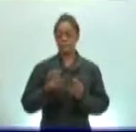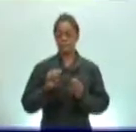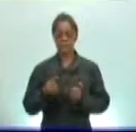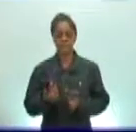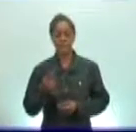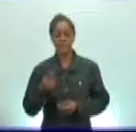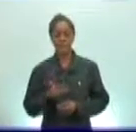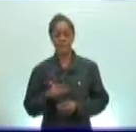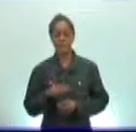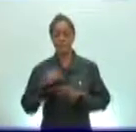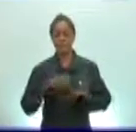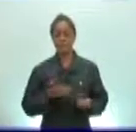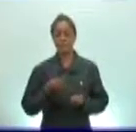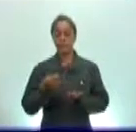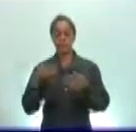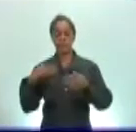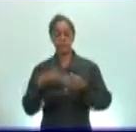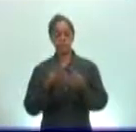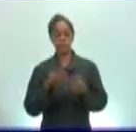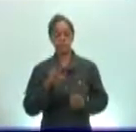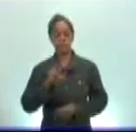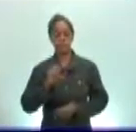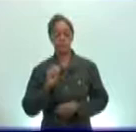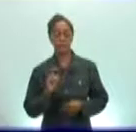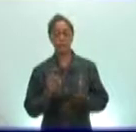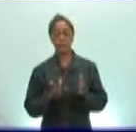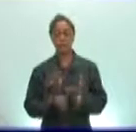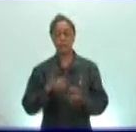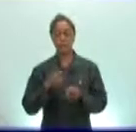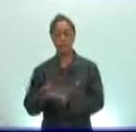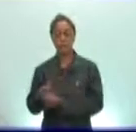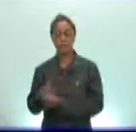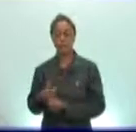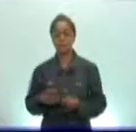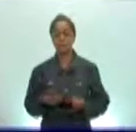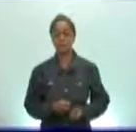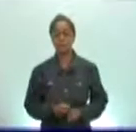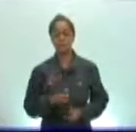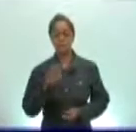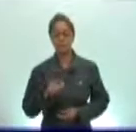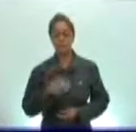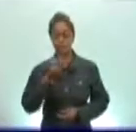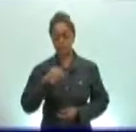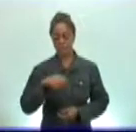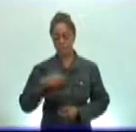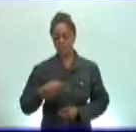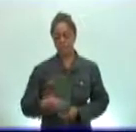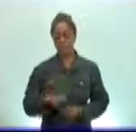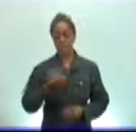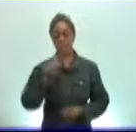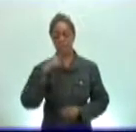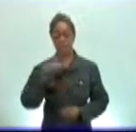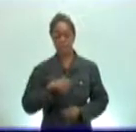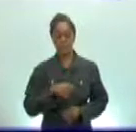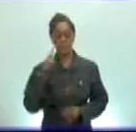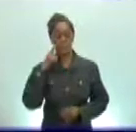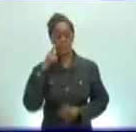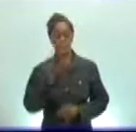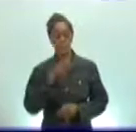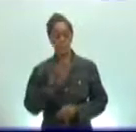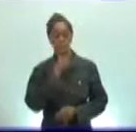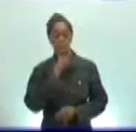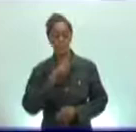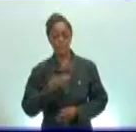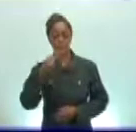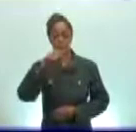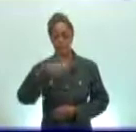y precursor de la nueva etapa de lucha guerrillera. Es y será un ejemplo a seguir para los jóvenes